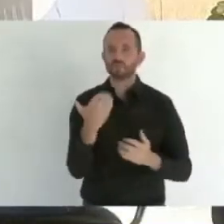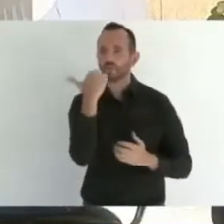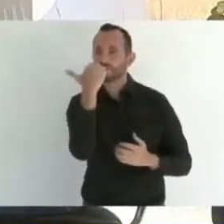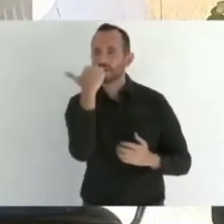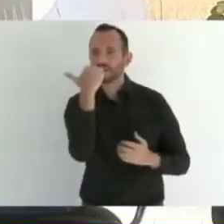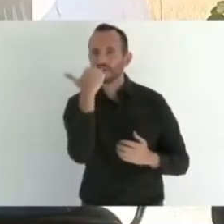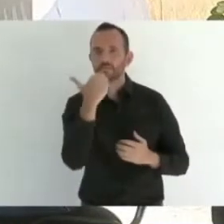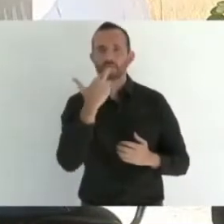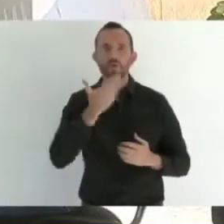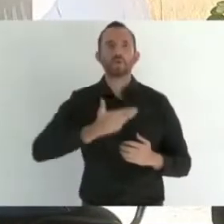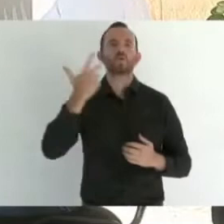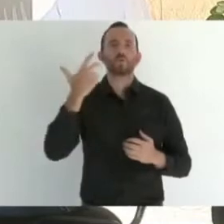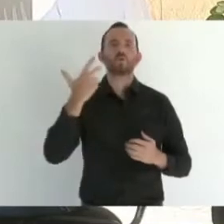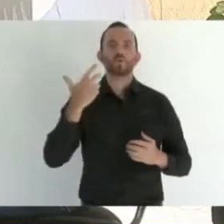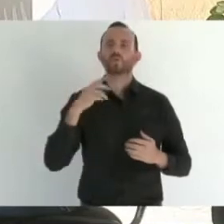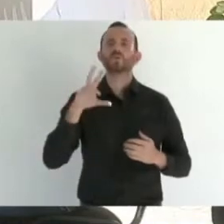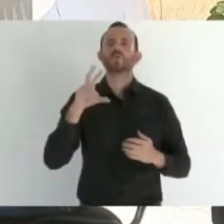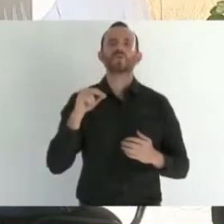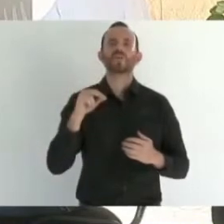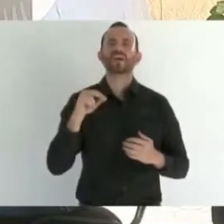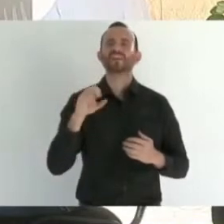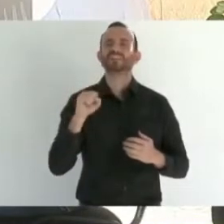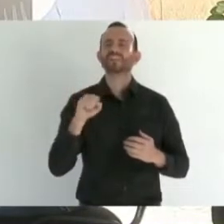consumir productos chatarra